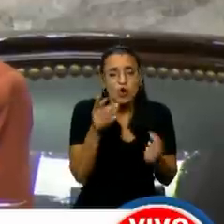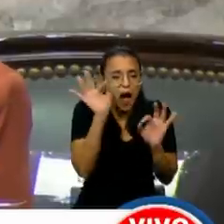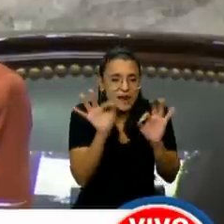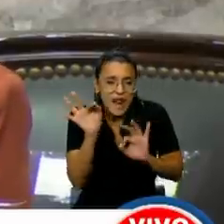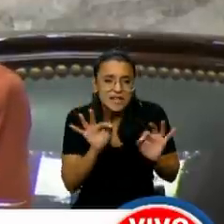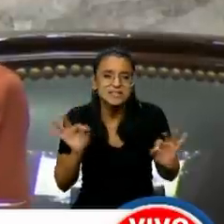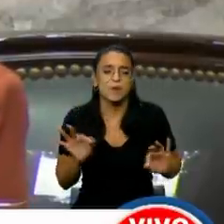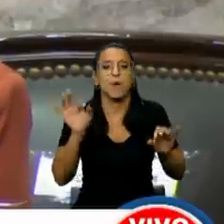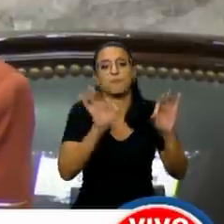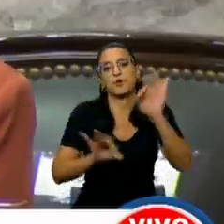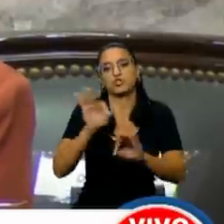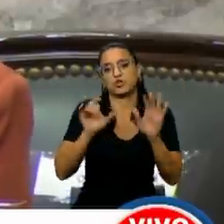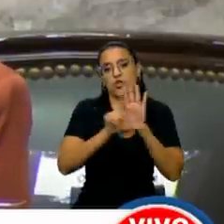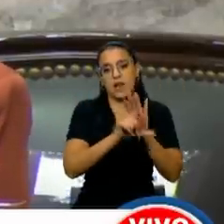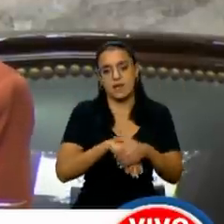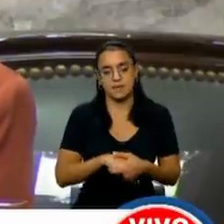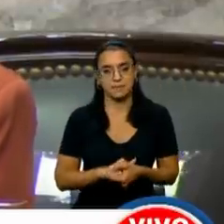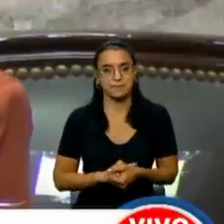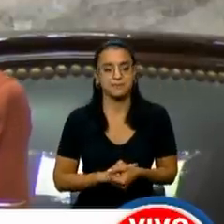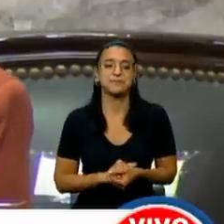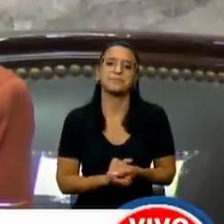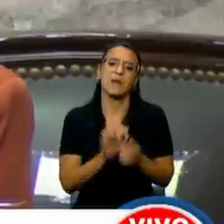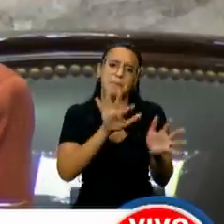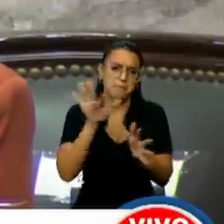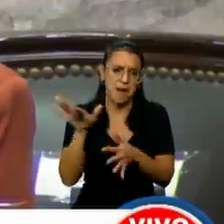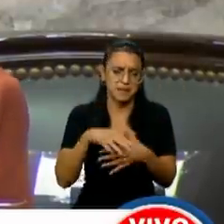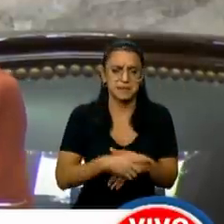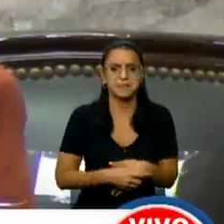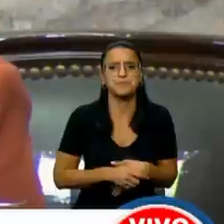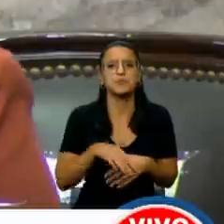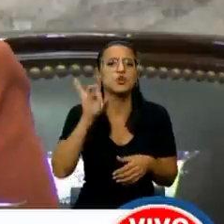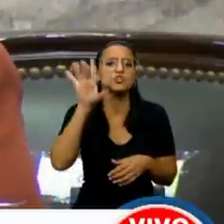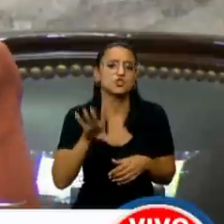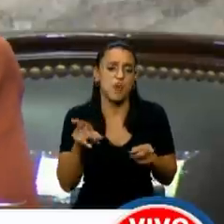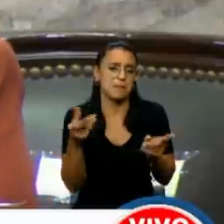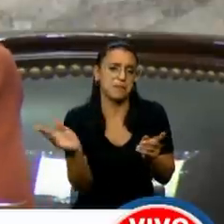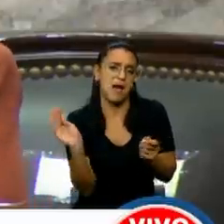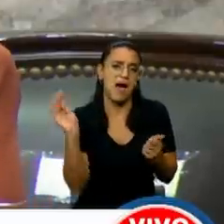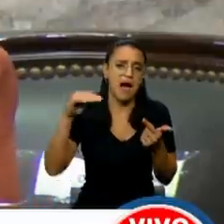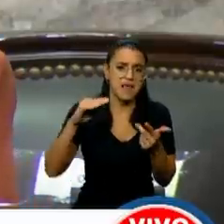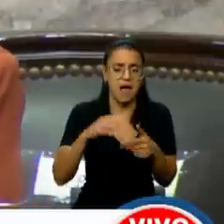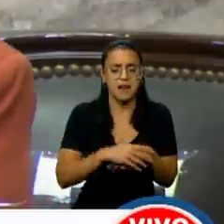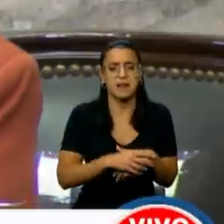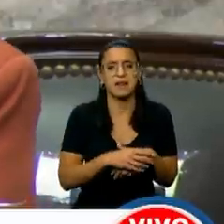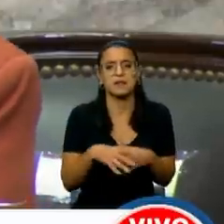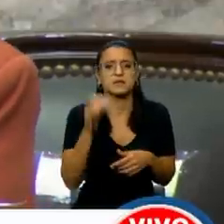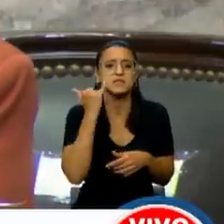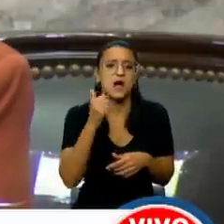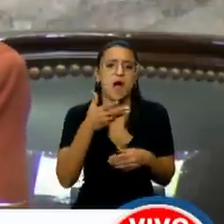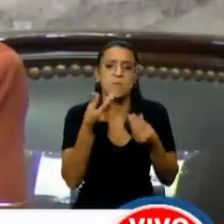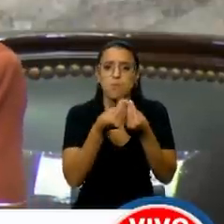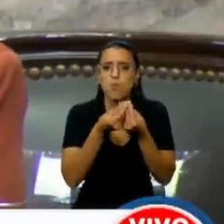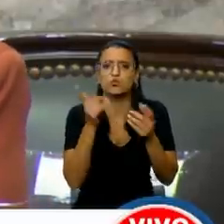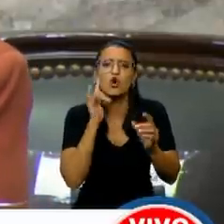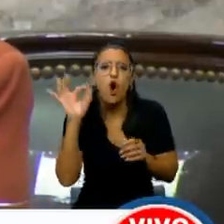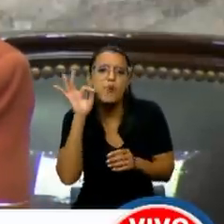los proyectos de ley y más allá de eso sólo voy a para agregar de lo que ya muchos han